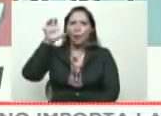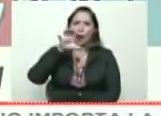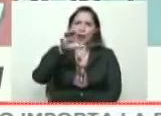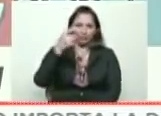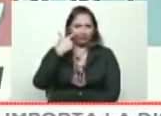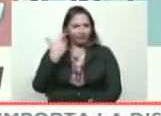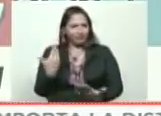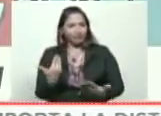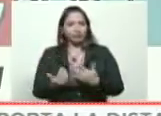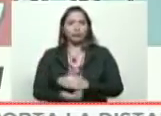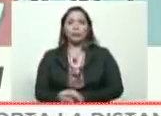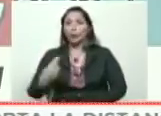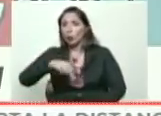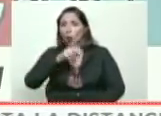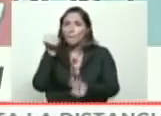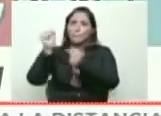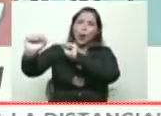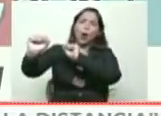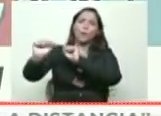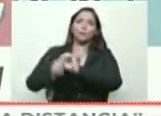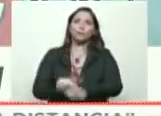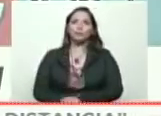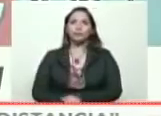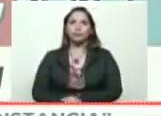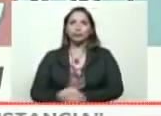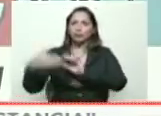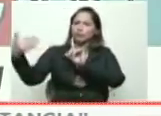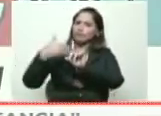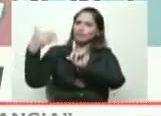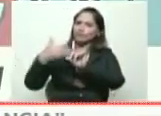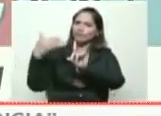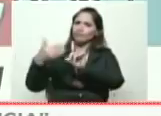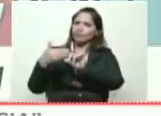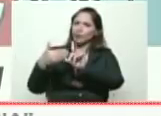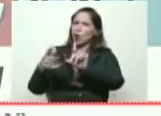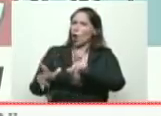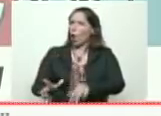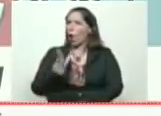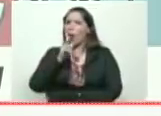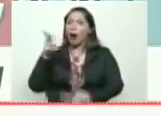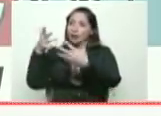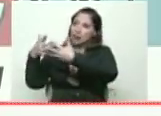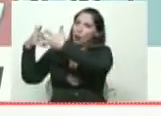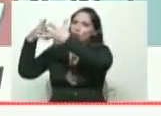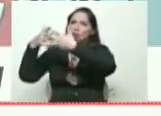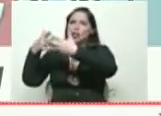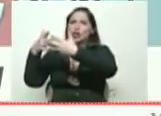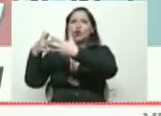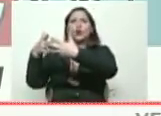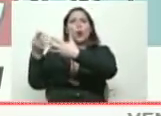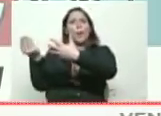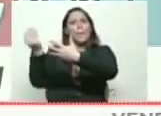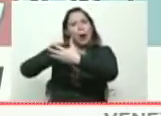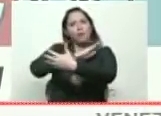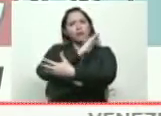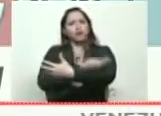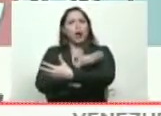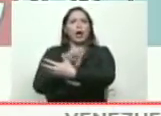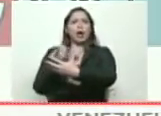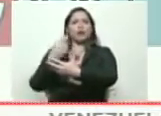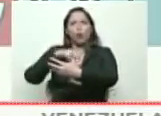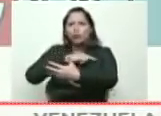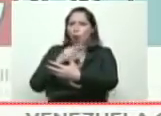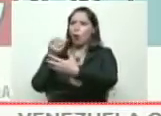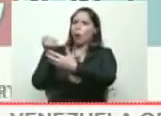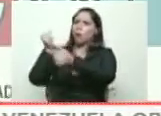eso rechazamos categóricamente estas acciones unilaterales de los Estados Unidos, pero con más fuerza rechazamos a dirigentes venezolanos